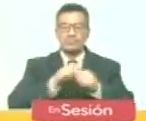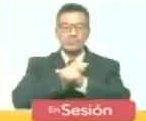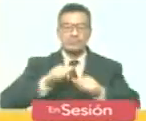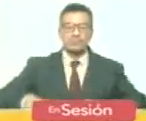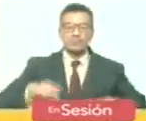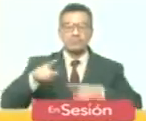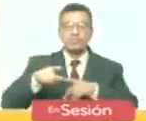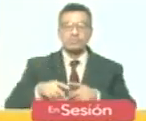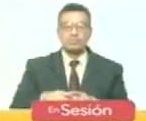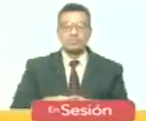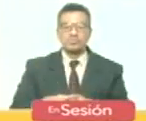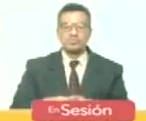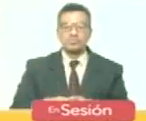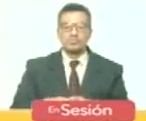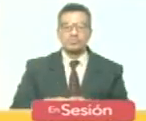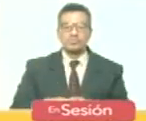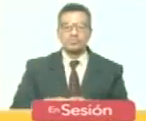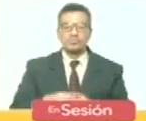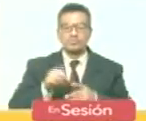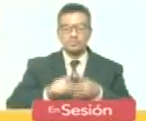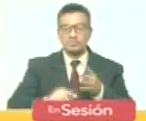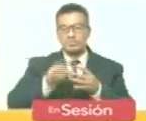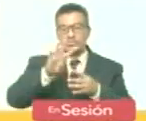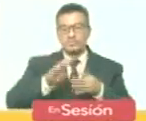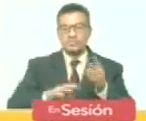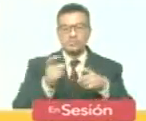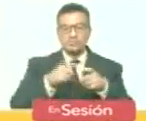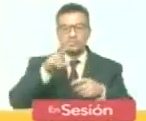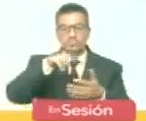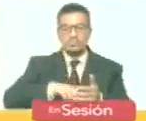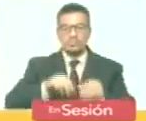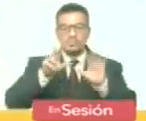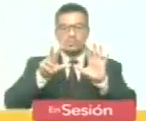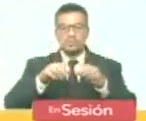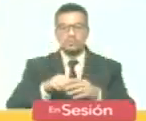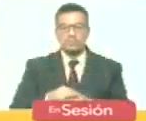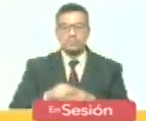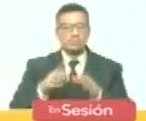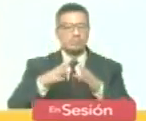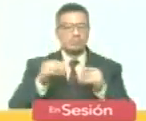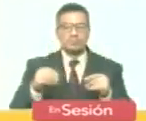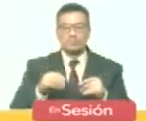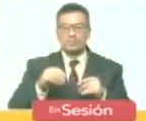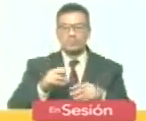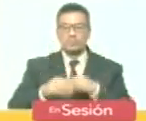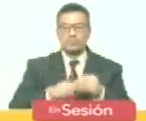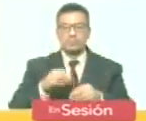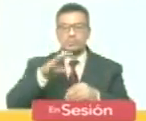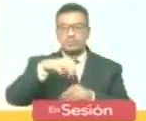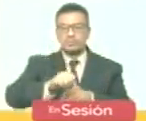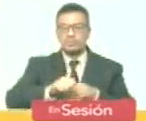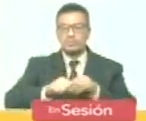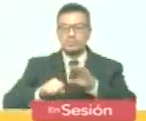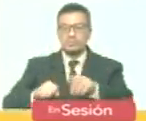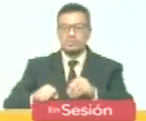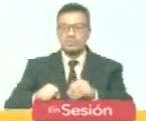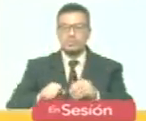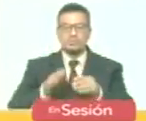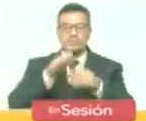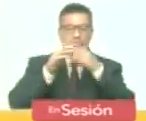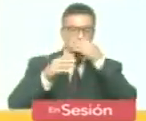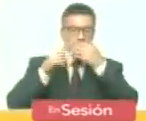frustración del 4 de agosto del 2018, todos fueron reclutados en las guarimbas